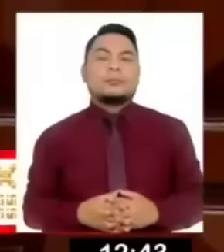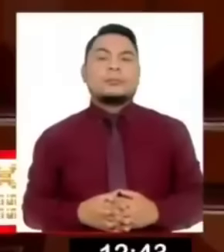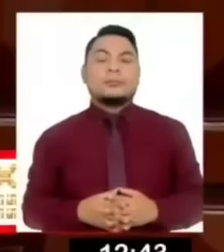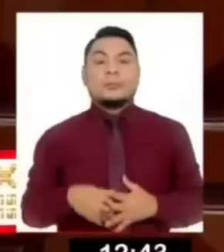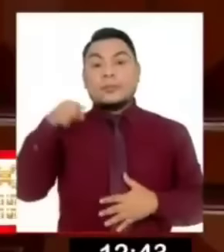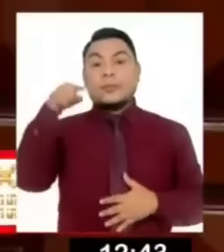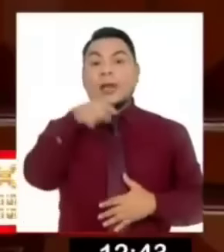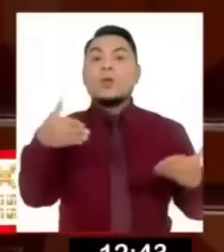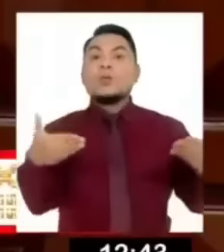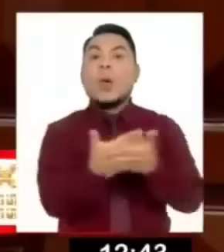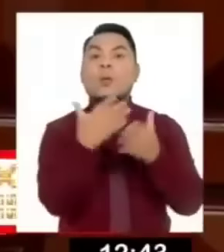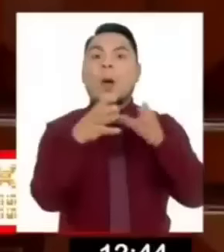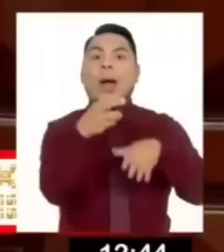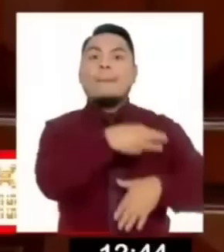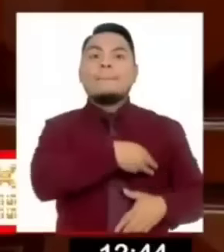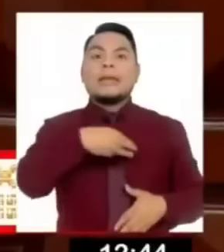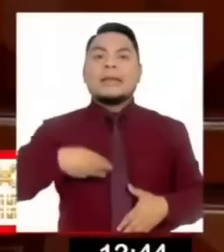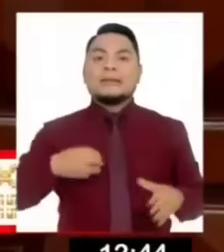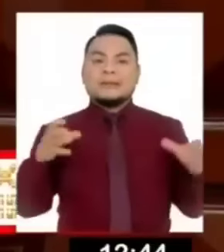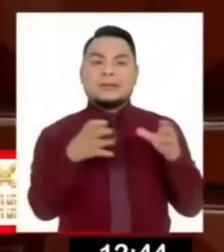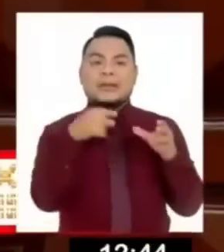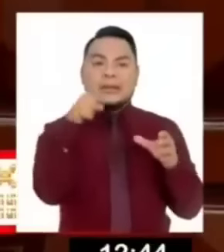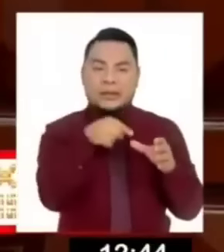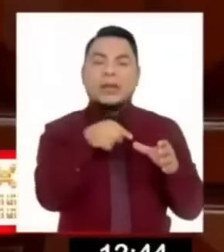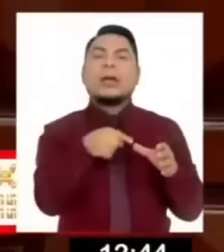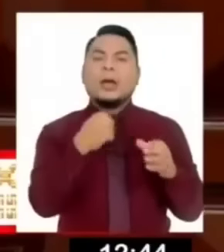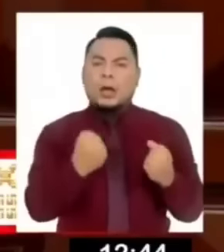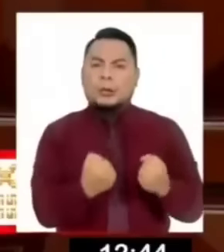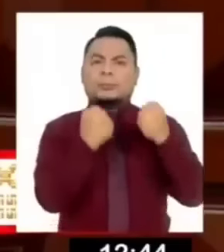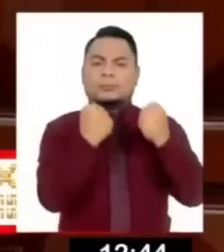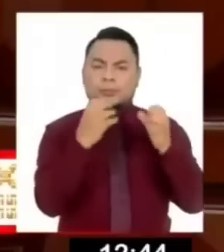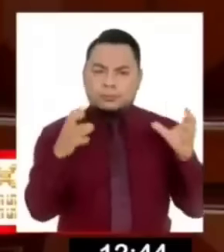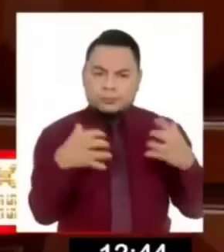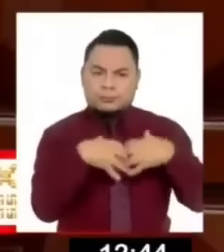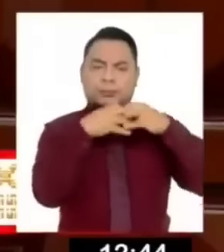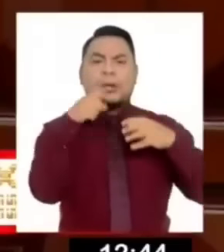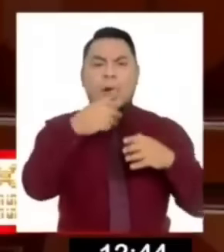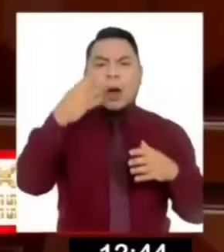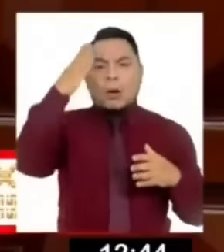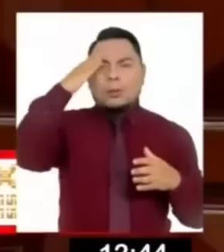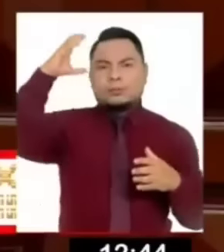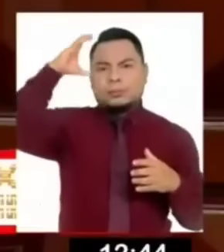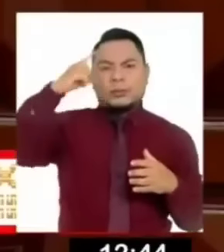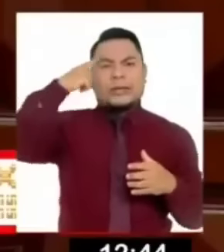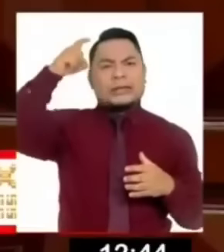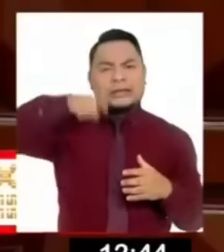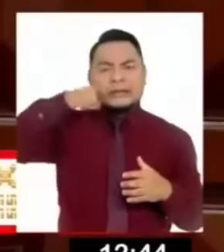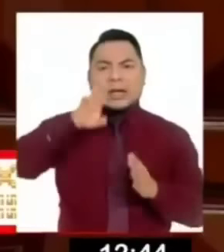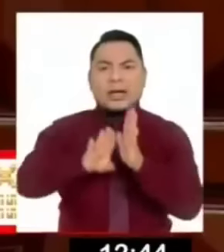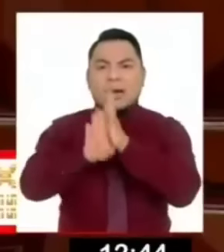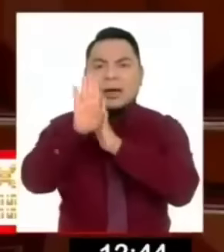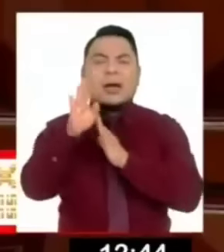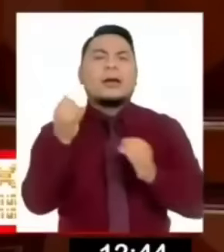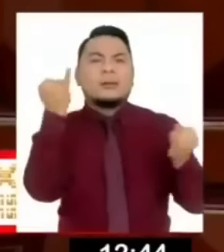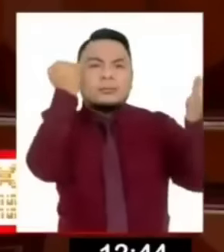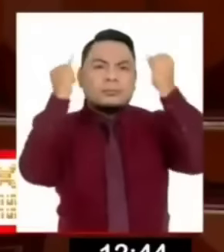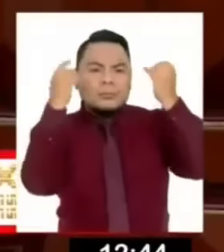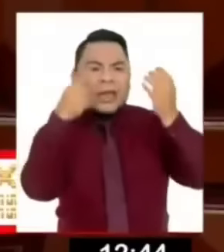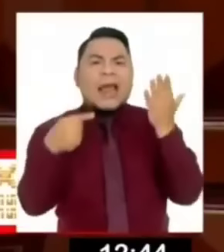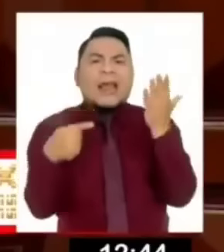Con este ministerio se potenciará la generación de conocimiento necesario para el desarrollo y la